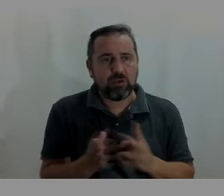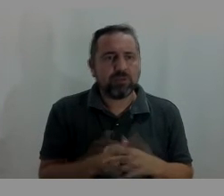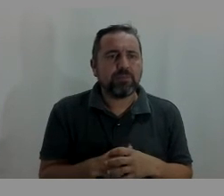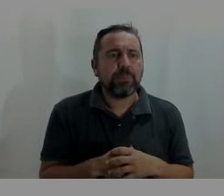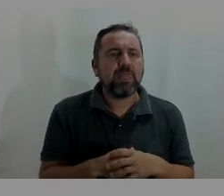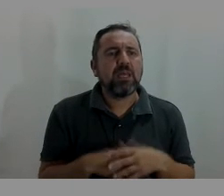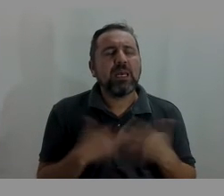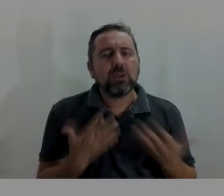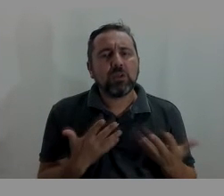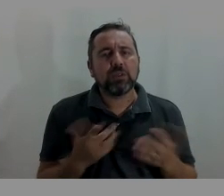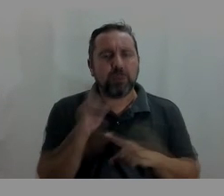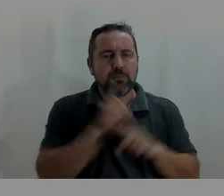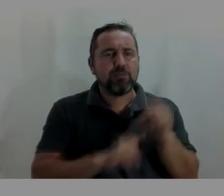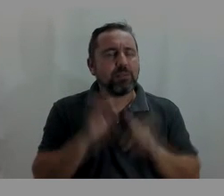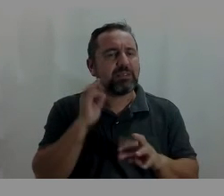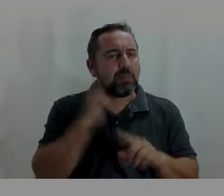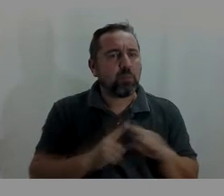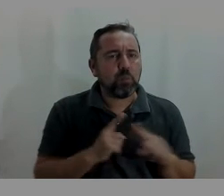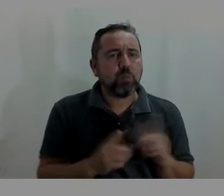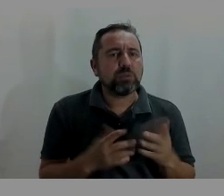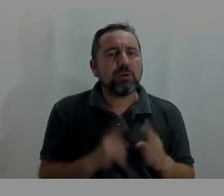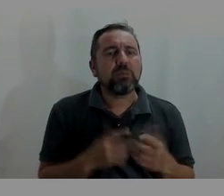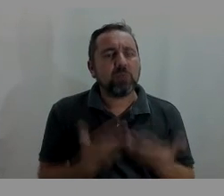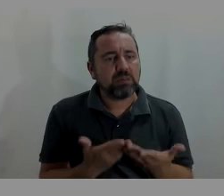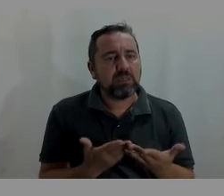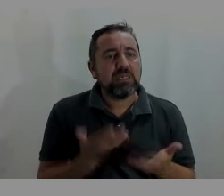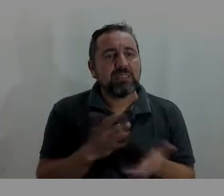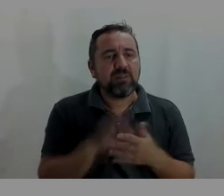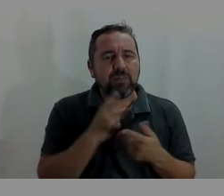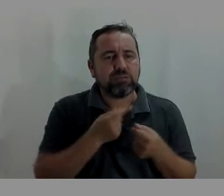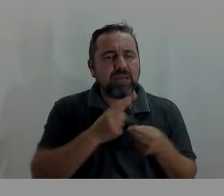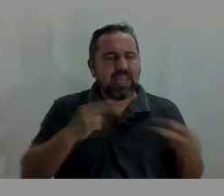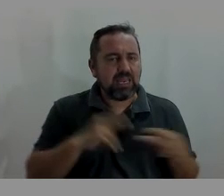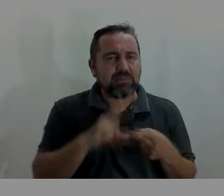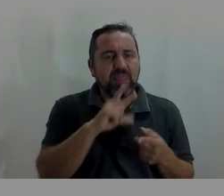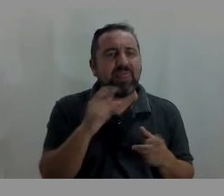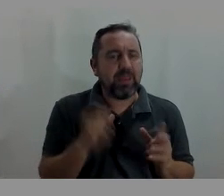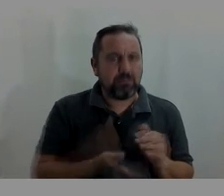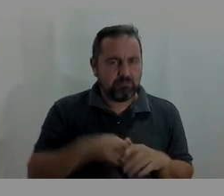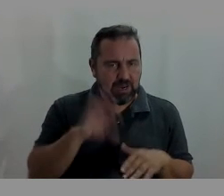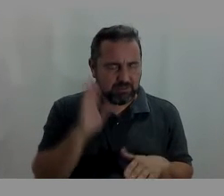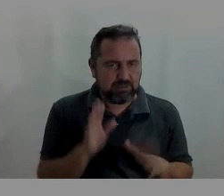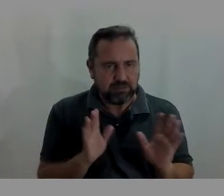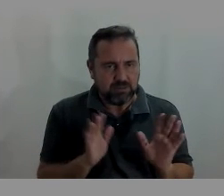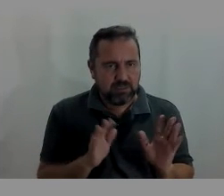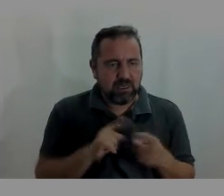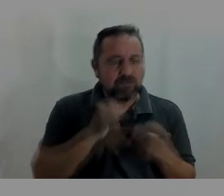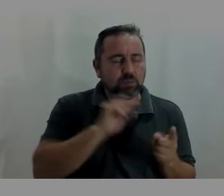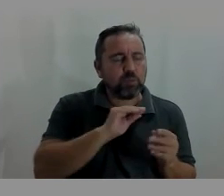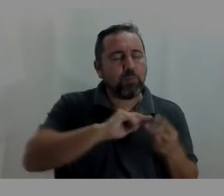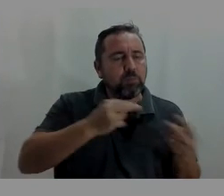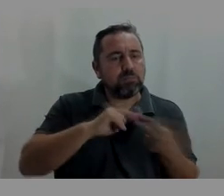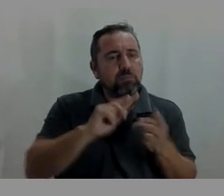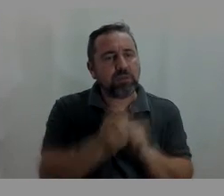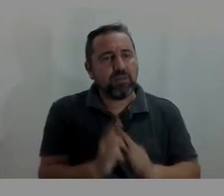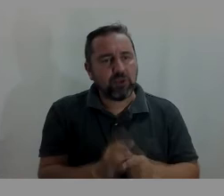¿Cuál es el problema de las hipoacusias? Pues el problema de las hipoacusias es que existe un gran número de genes, más de 100 genes se han descrito cuyas mutaciones estos genes